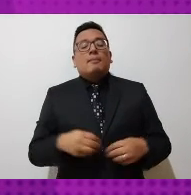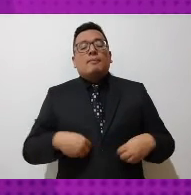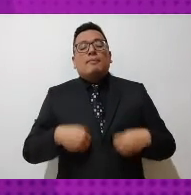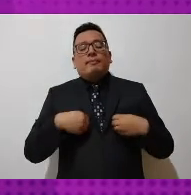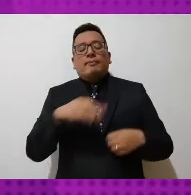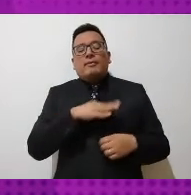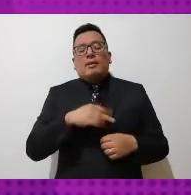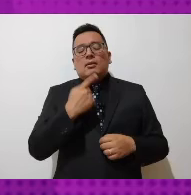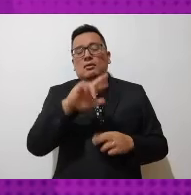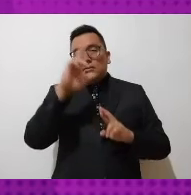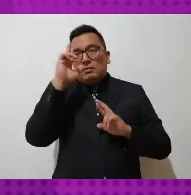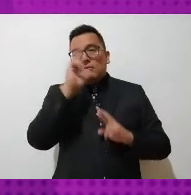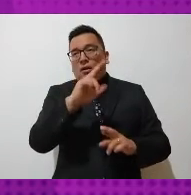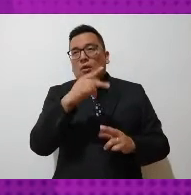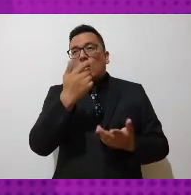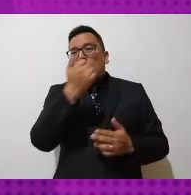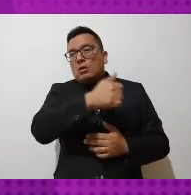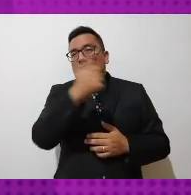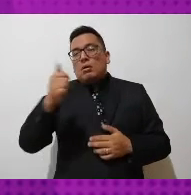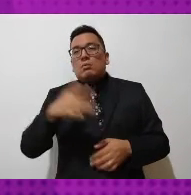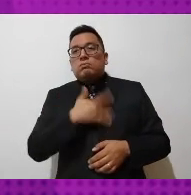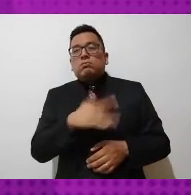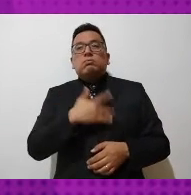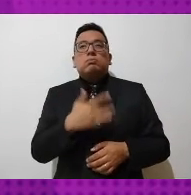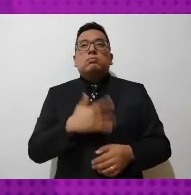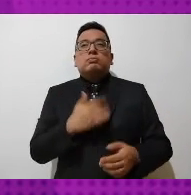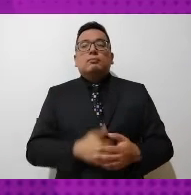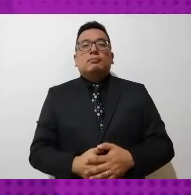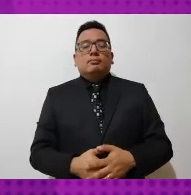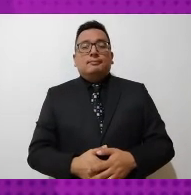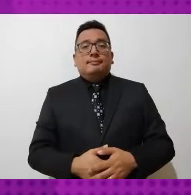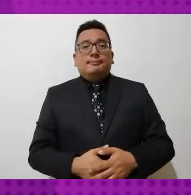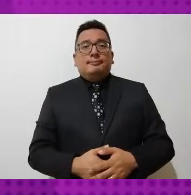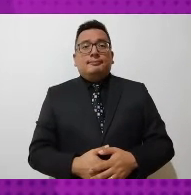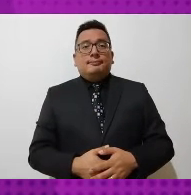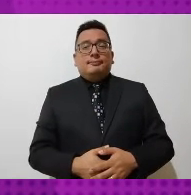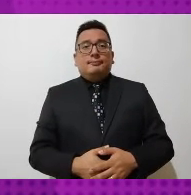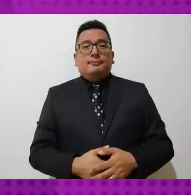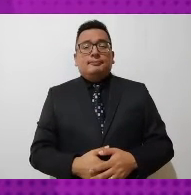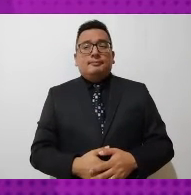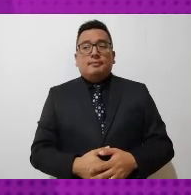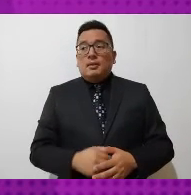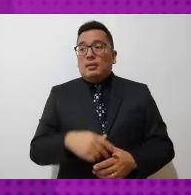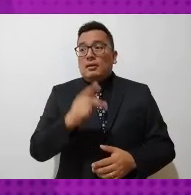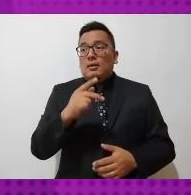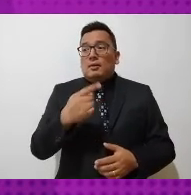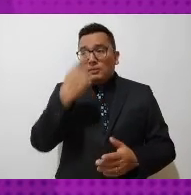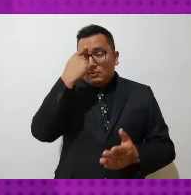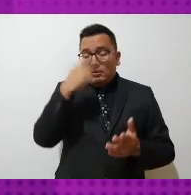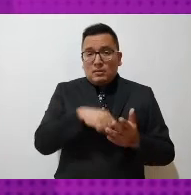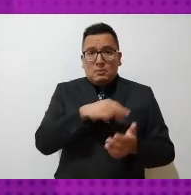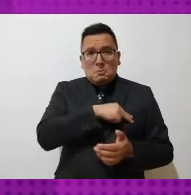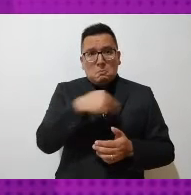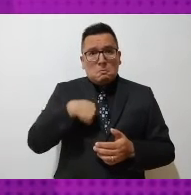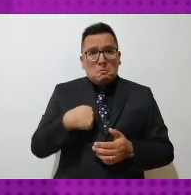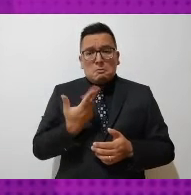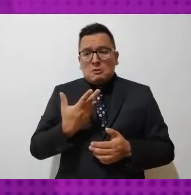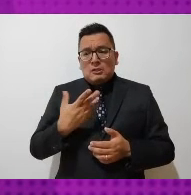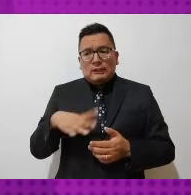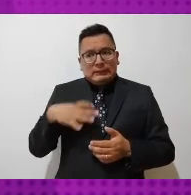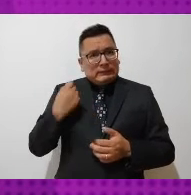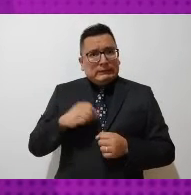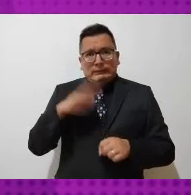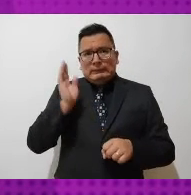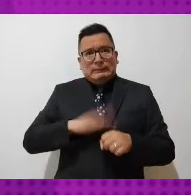feliz, respetando los gustos y las preferencias de cada una de las personas. Sin embargo, creo que vamos a tener una lucha cuesta